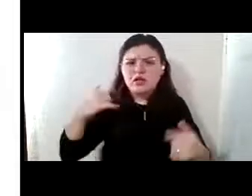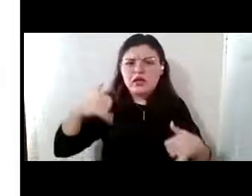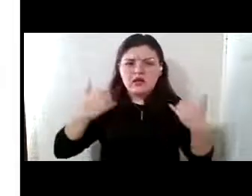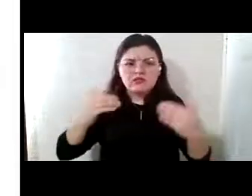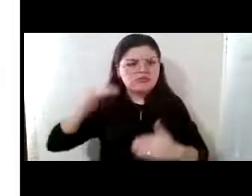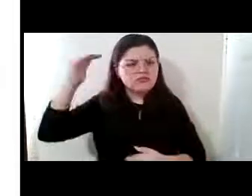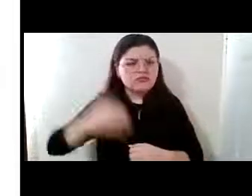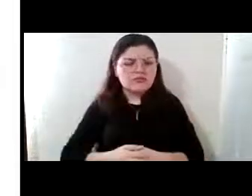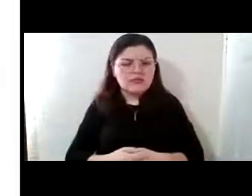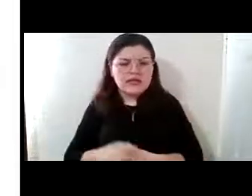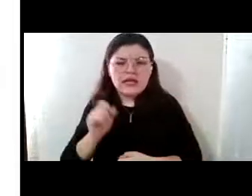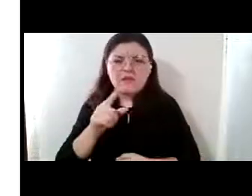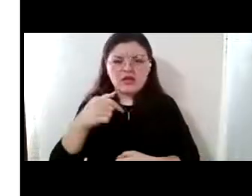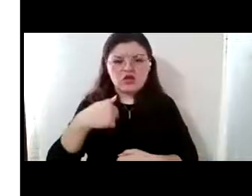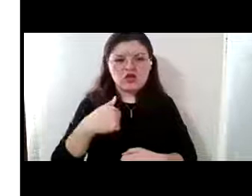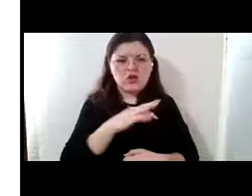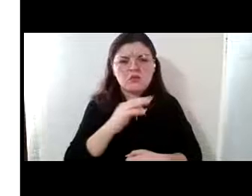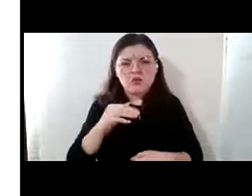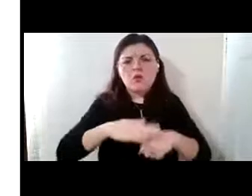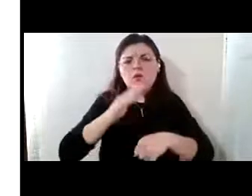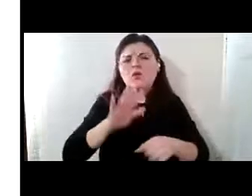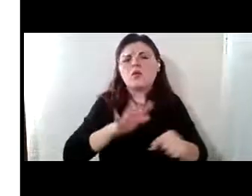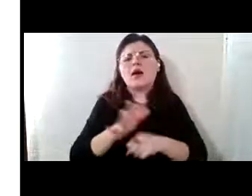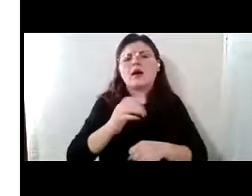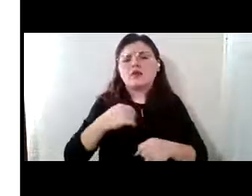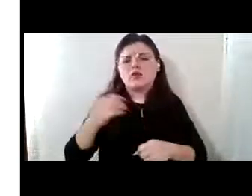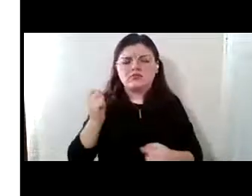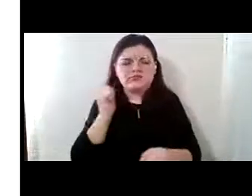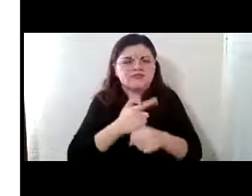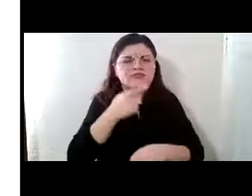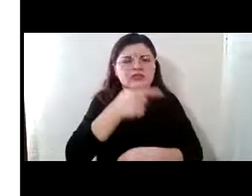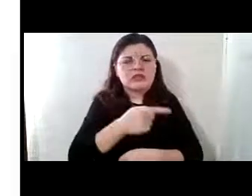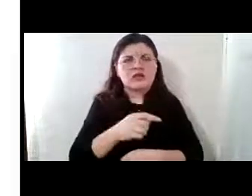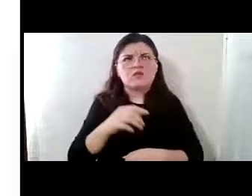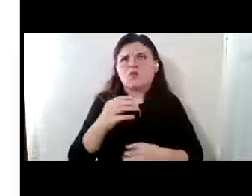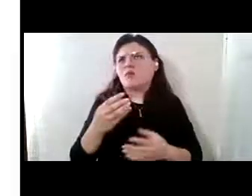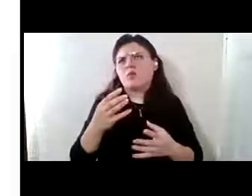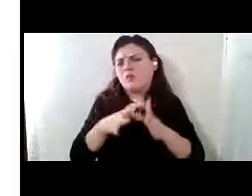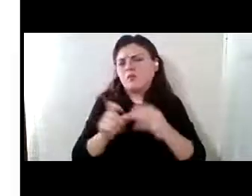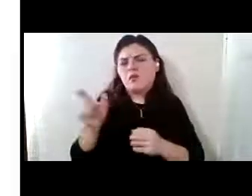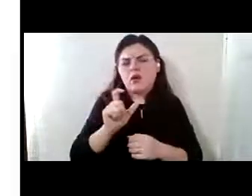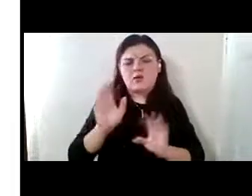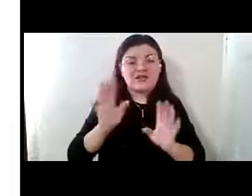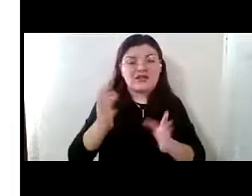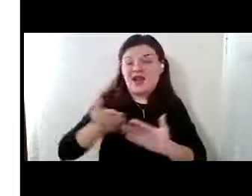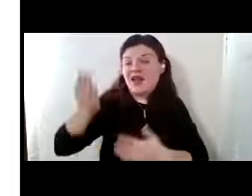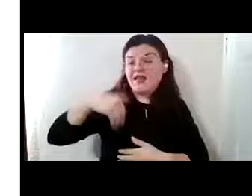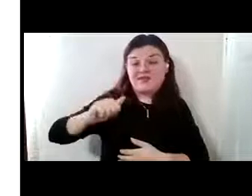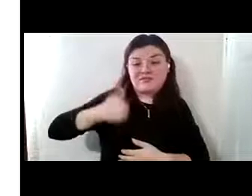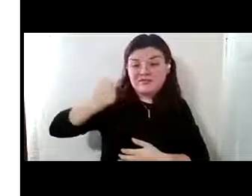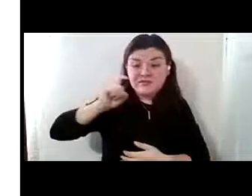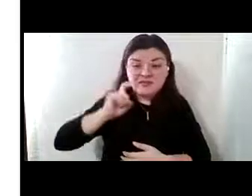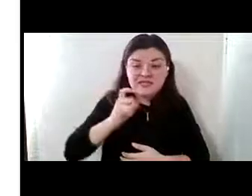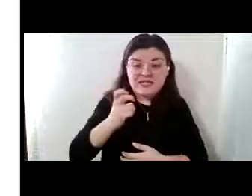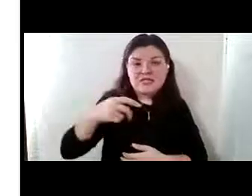podemos identificar es que muchas veces cuando ya una vez que hubo el abuso sexual, existen muchísimas